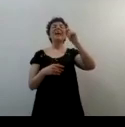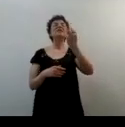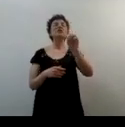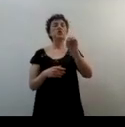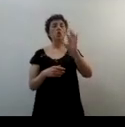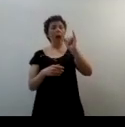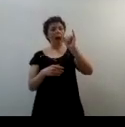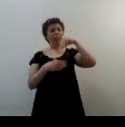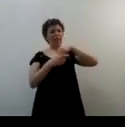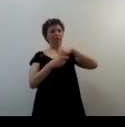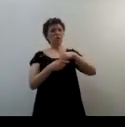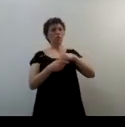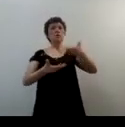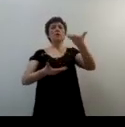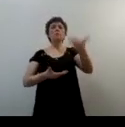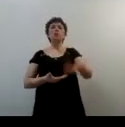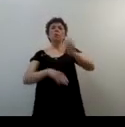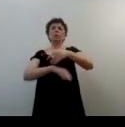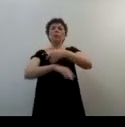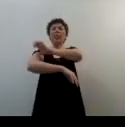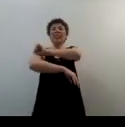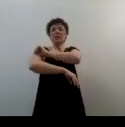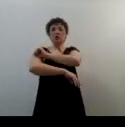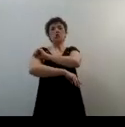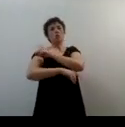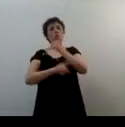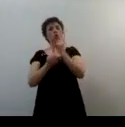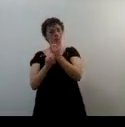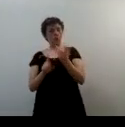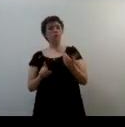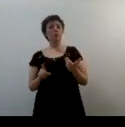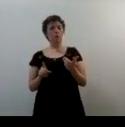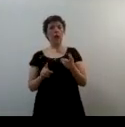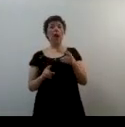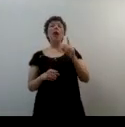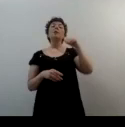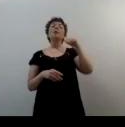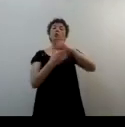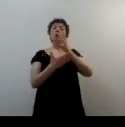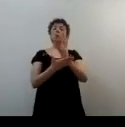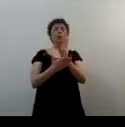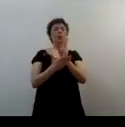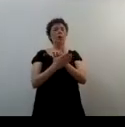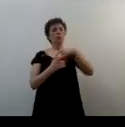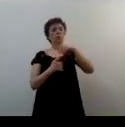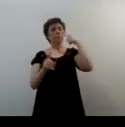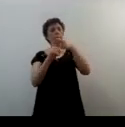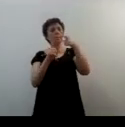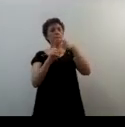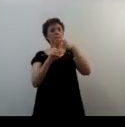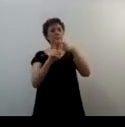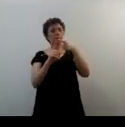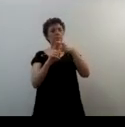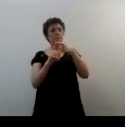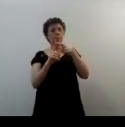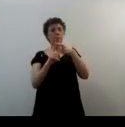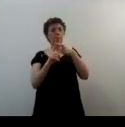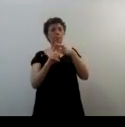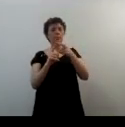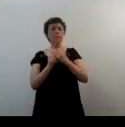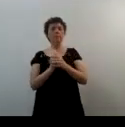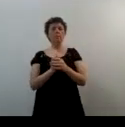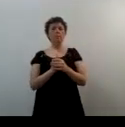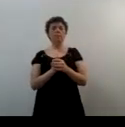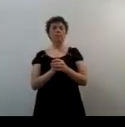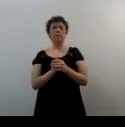en hipertensión. Y dentro de proteínas, claro, también insistimos mucho en el consumo de pescado.